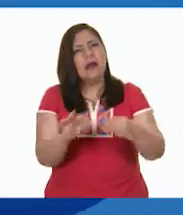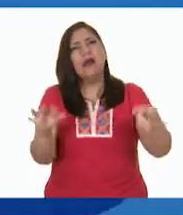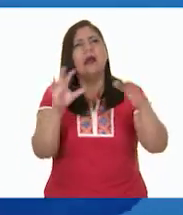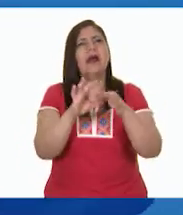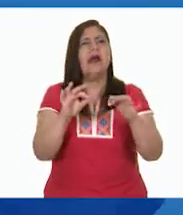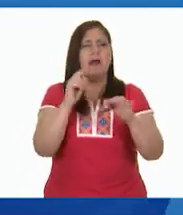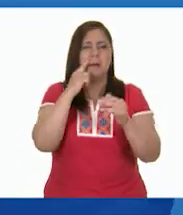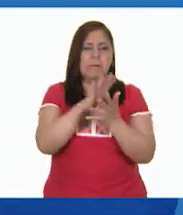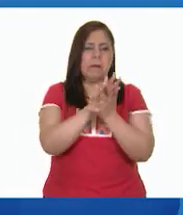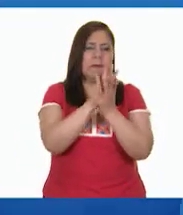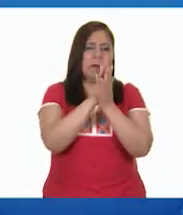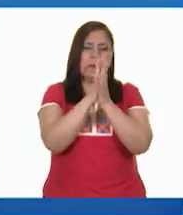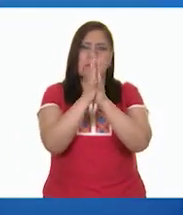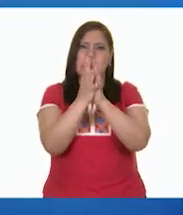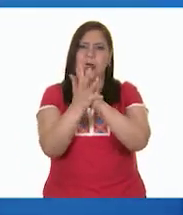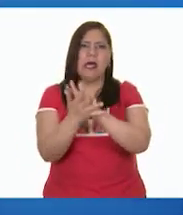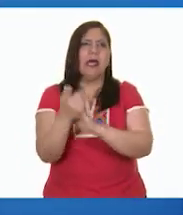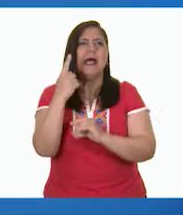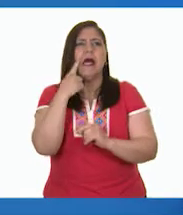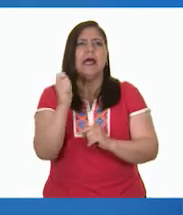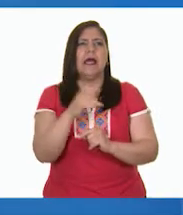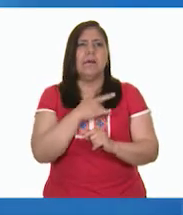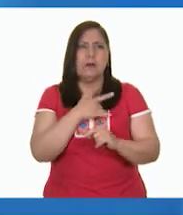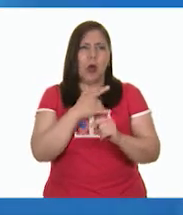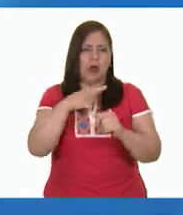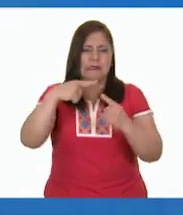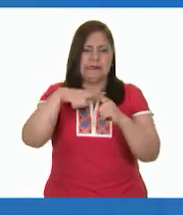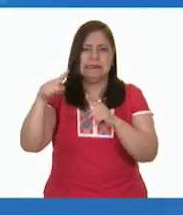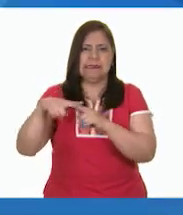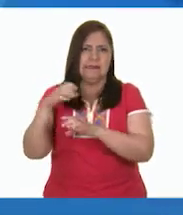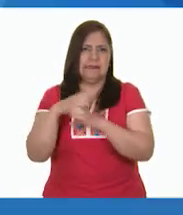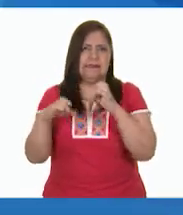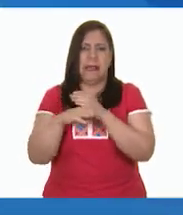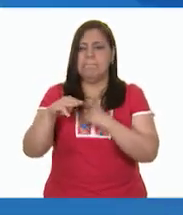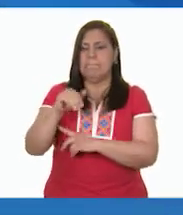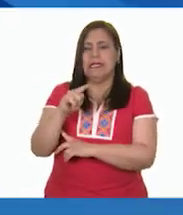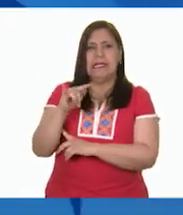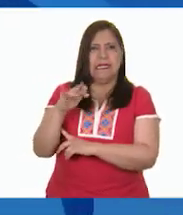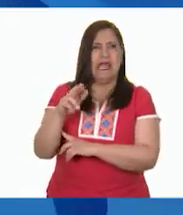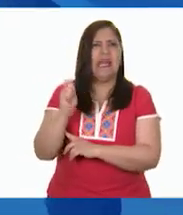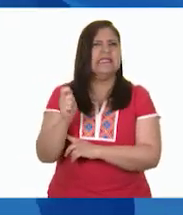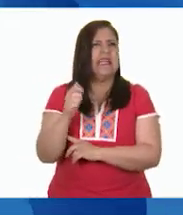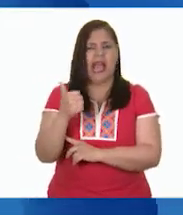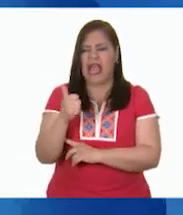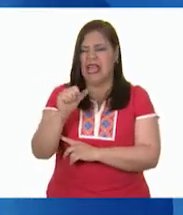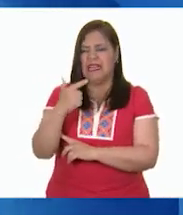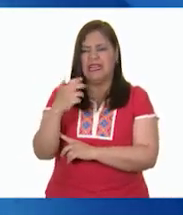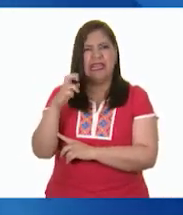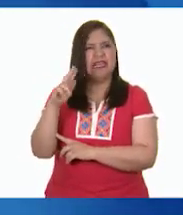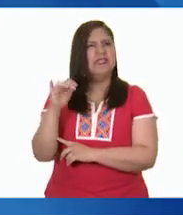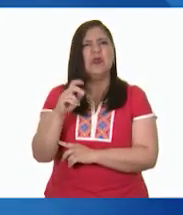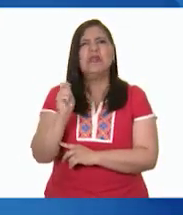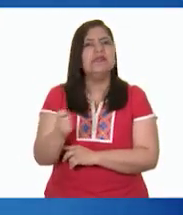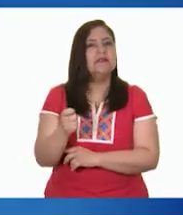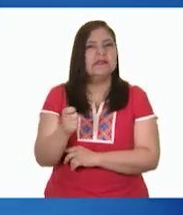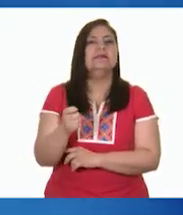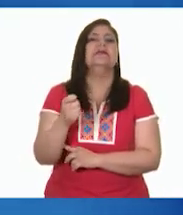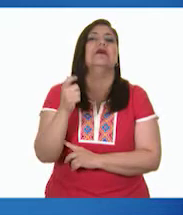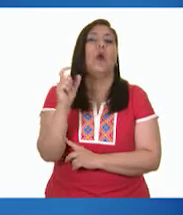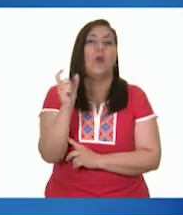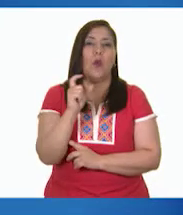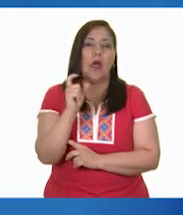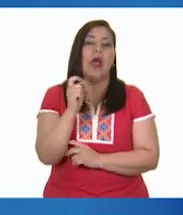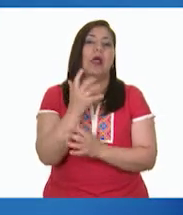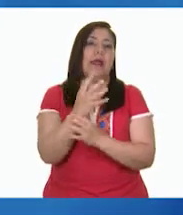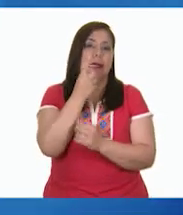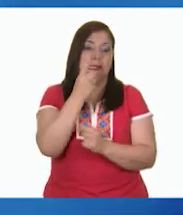los cambios de estado de agregación de la materia. ¿Qué es el estado de agregación? Llamamos estado de agregación cuando nos referimos